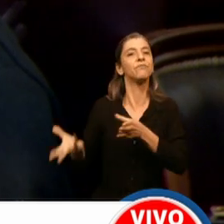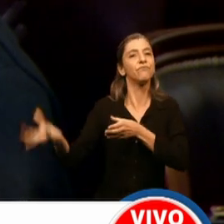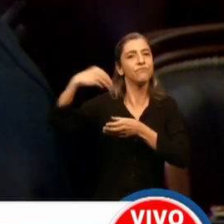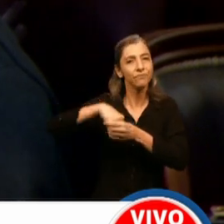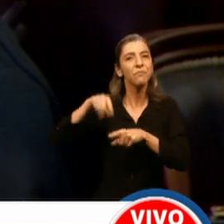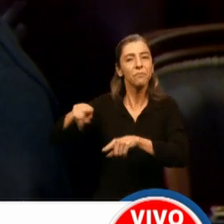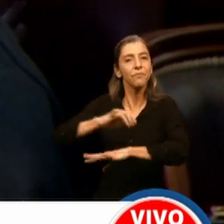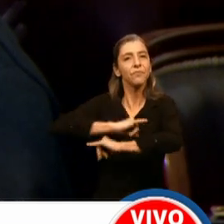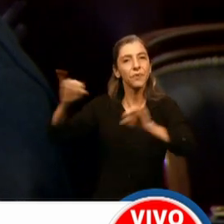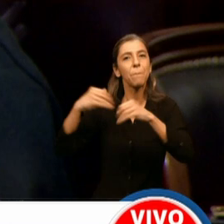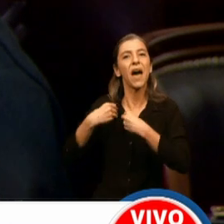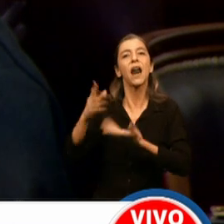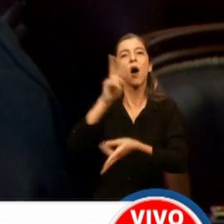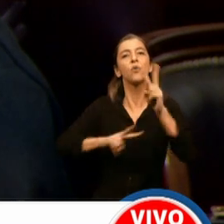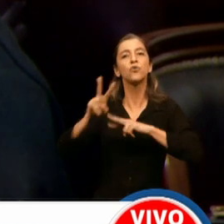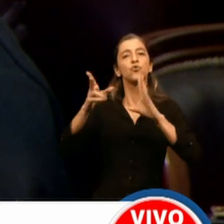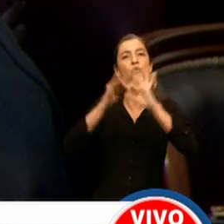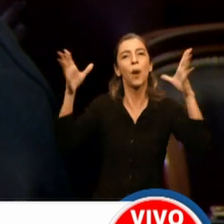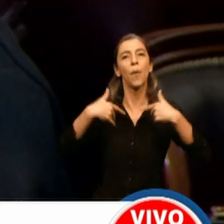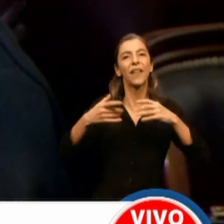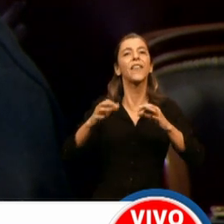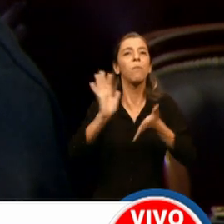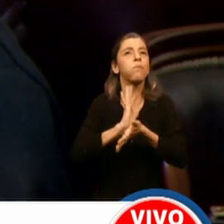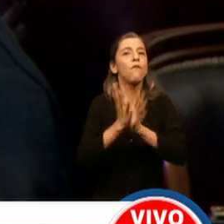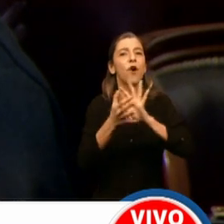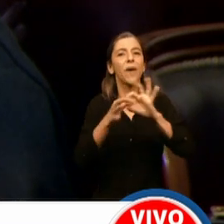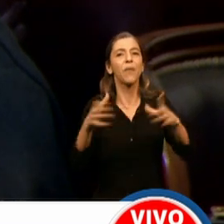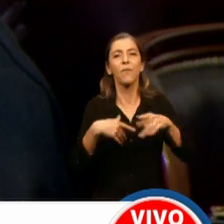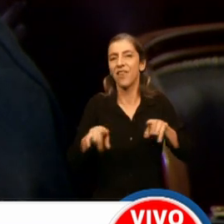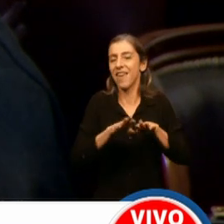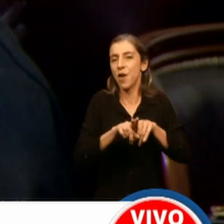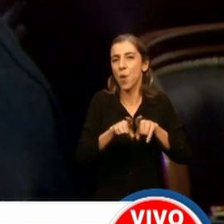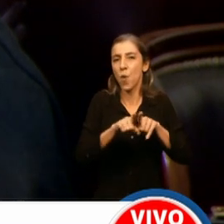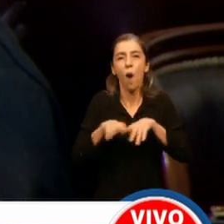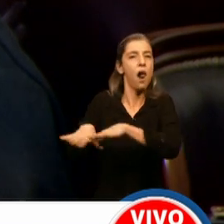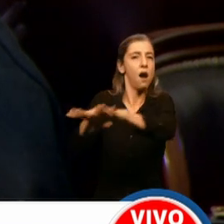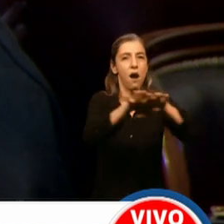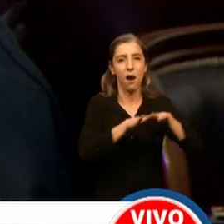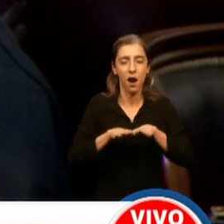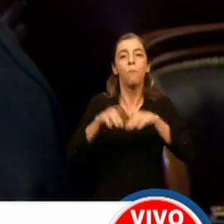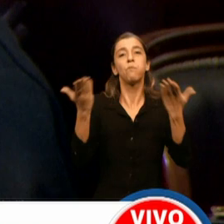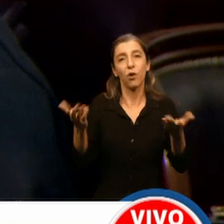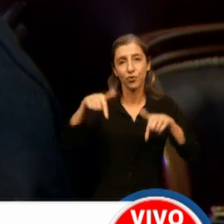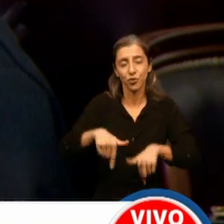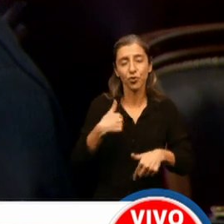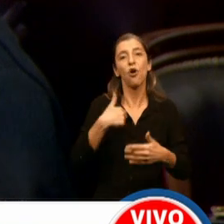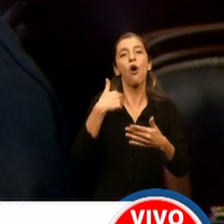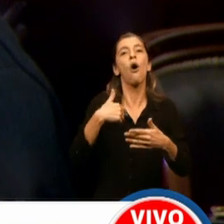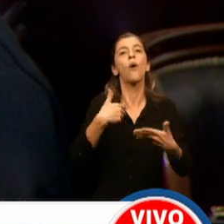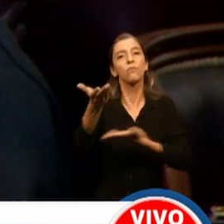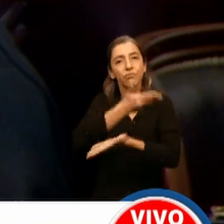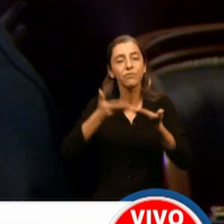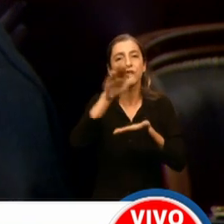la necesidad de democratizar el acceso a los medios de comunicación por eso hoy vamos a tratar el proyecto de equidad en la representación